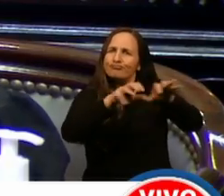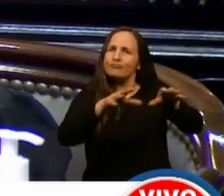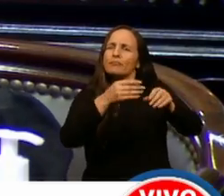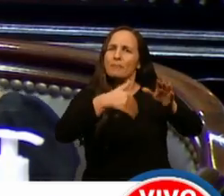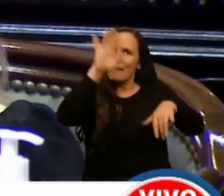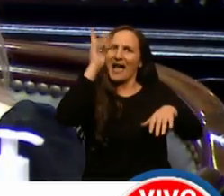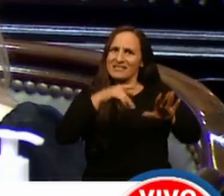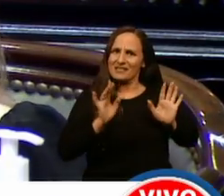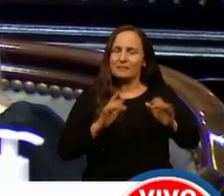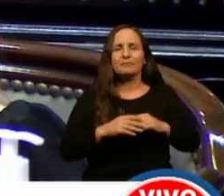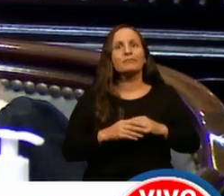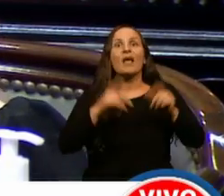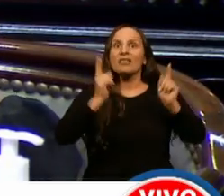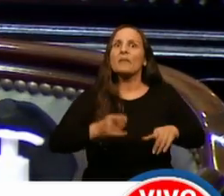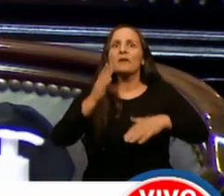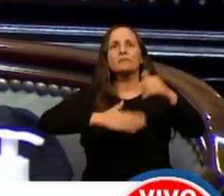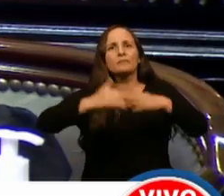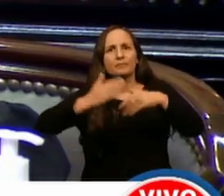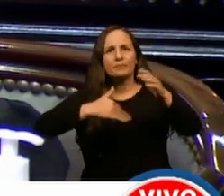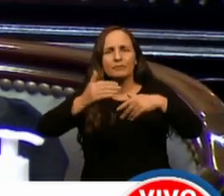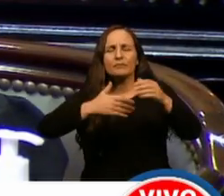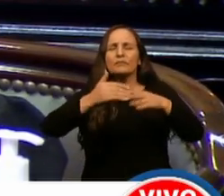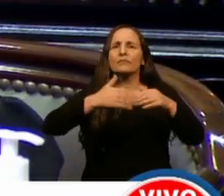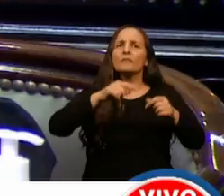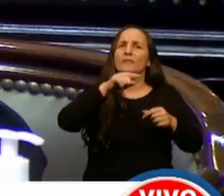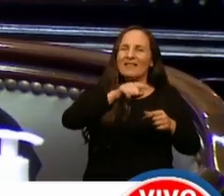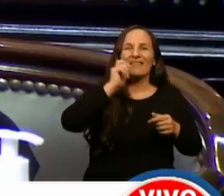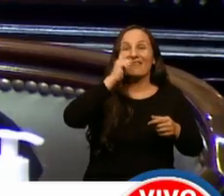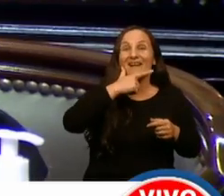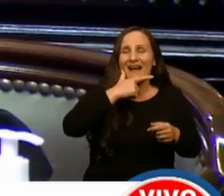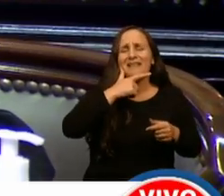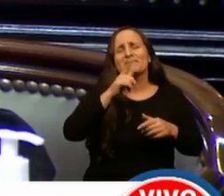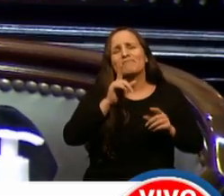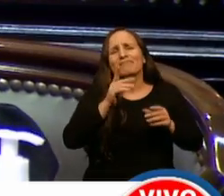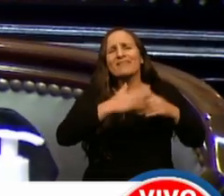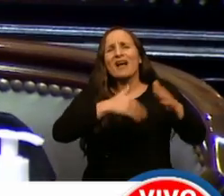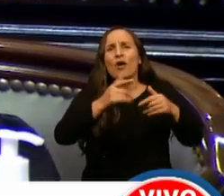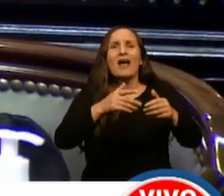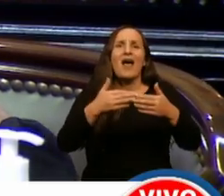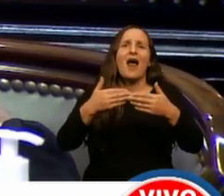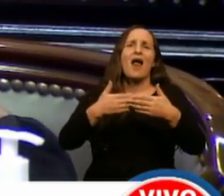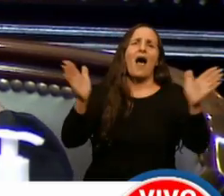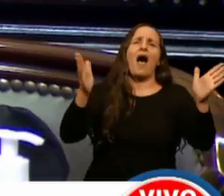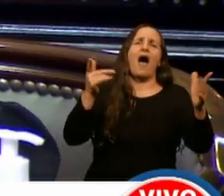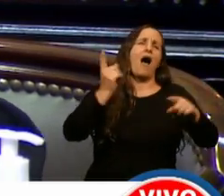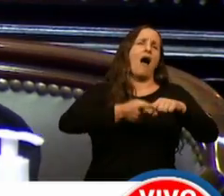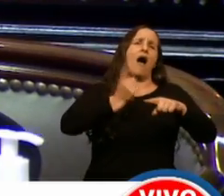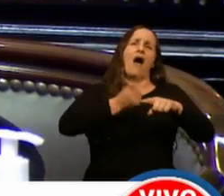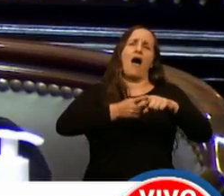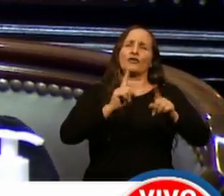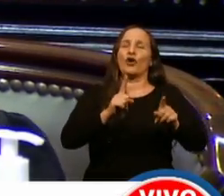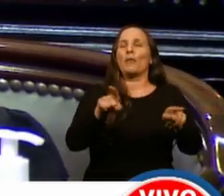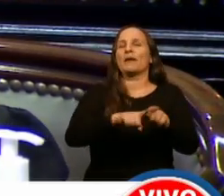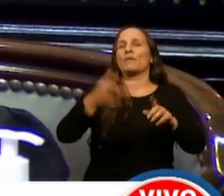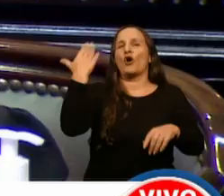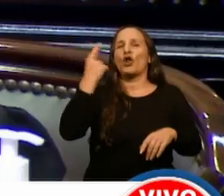también se hicieron obras en las cámaras de gas y en las cámaras reductoras que aunque son obras que no se inauguran con grandes actos como el que se hizo el